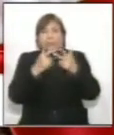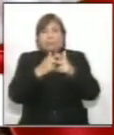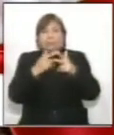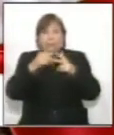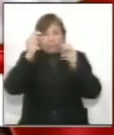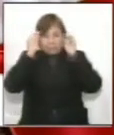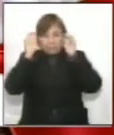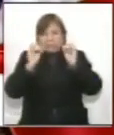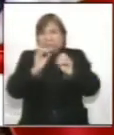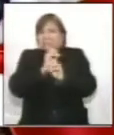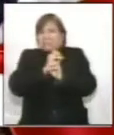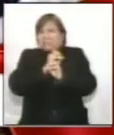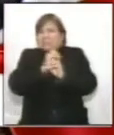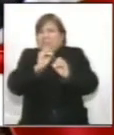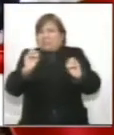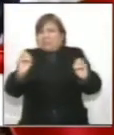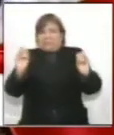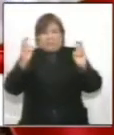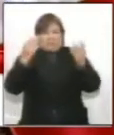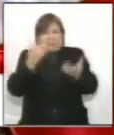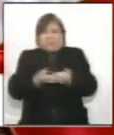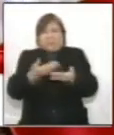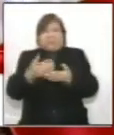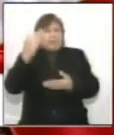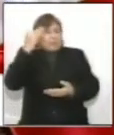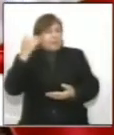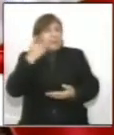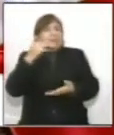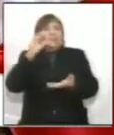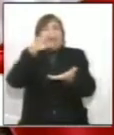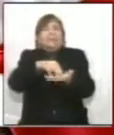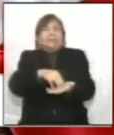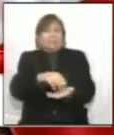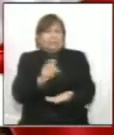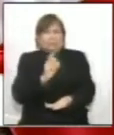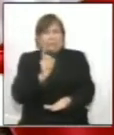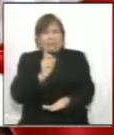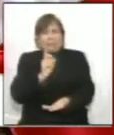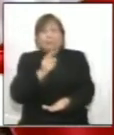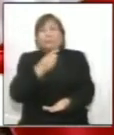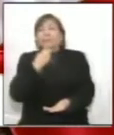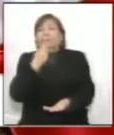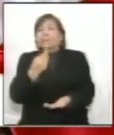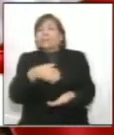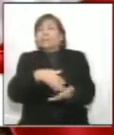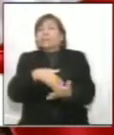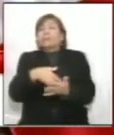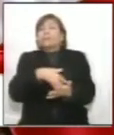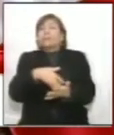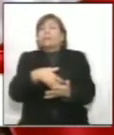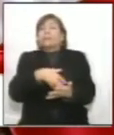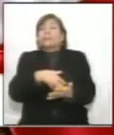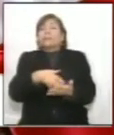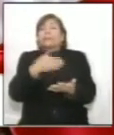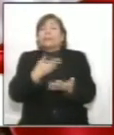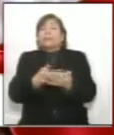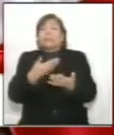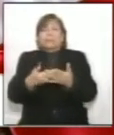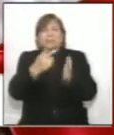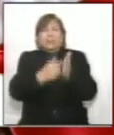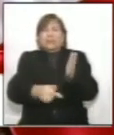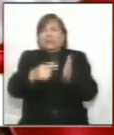que no eran ni siquiera un tema de poner en bandeja la cabeza de algún ministro, sino en decirle que había debilidad y que había serias